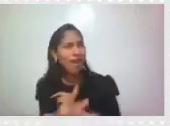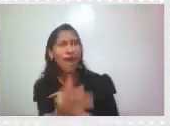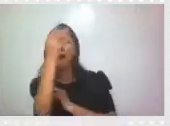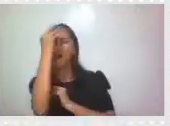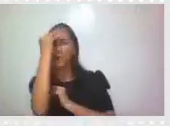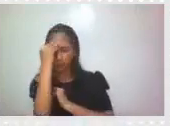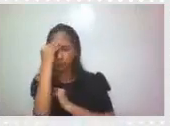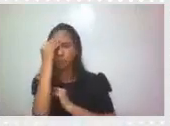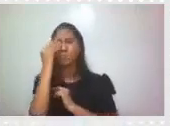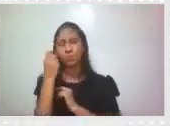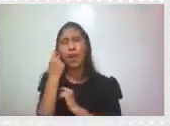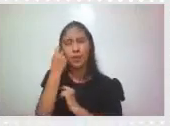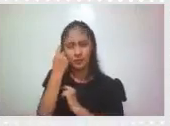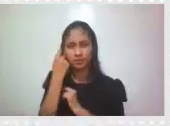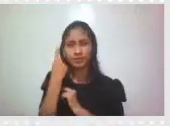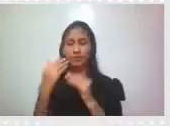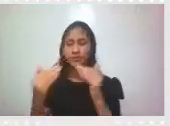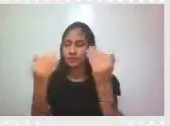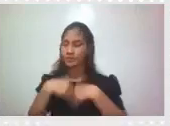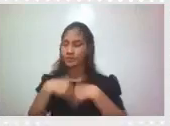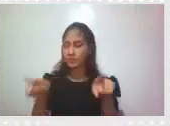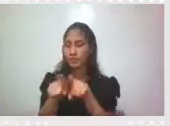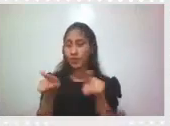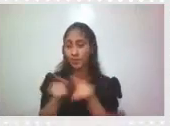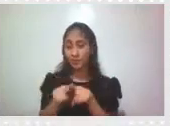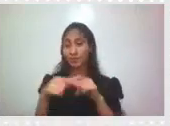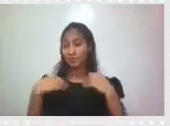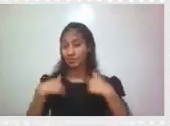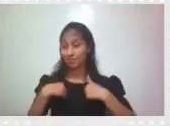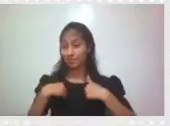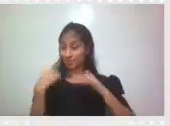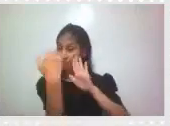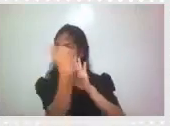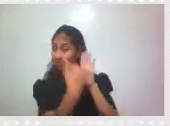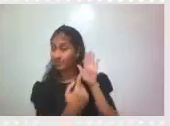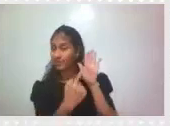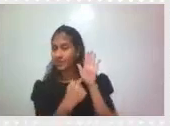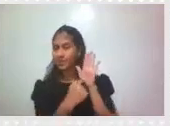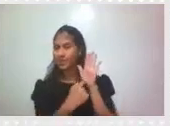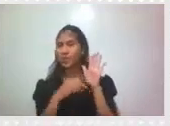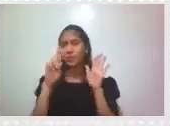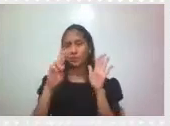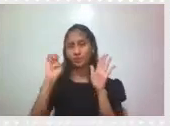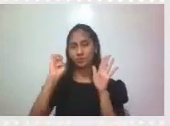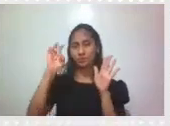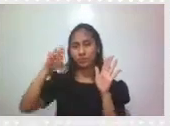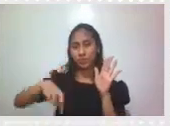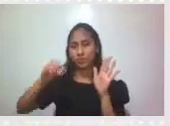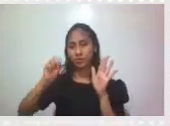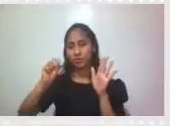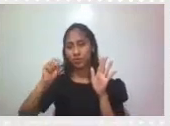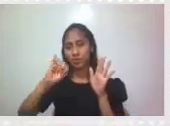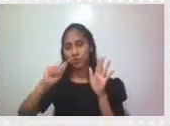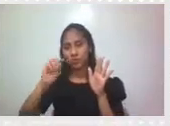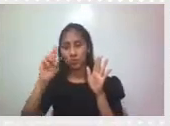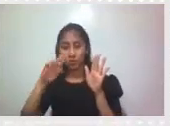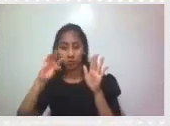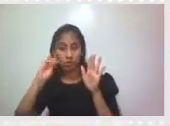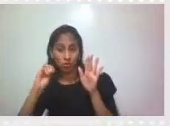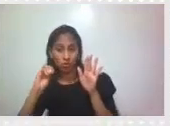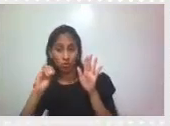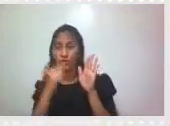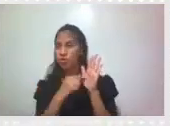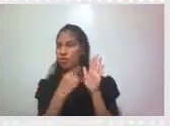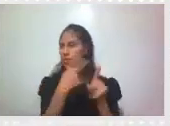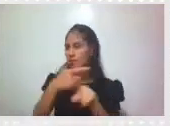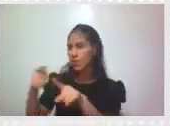realizar. Contamos también, este documento cuenta con un repositorio virtual de los formatos y los recursos